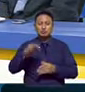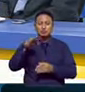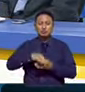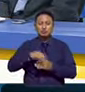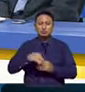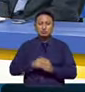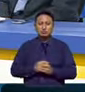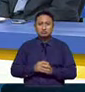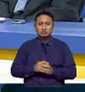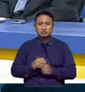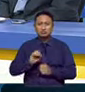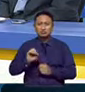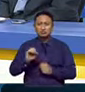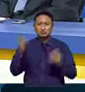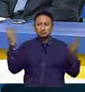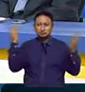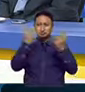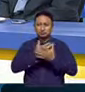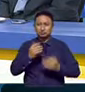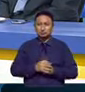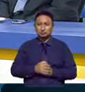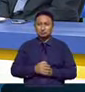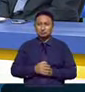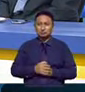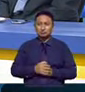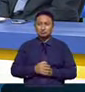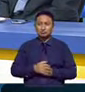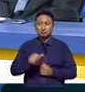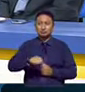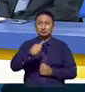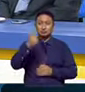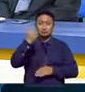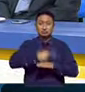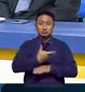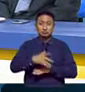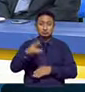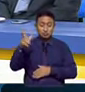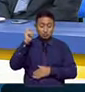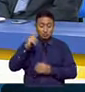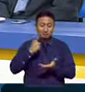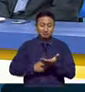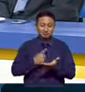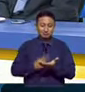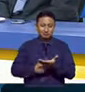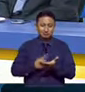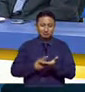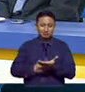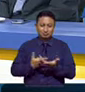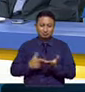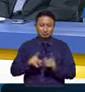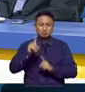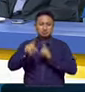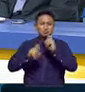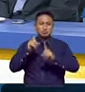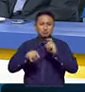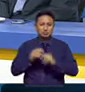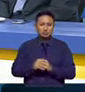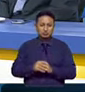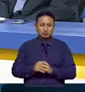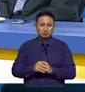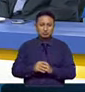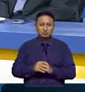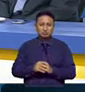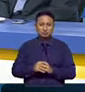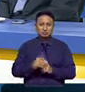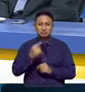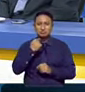hay demasiada confusión? Porque el otro día le escuchaba a un analista de encuestas de una casa conocida que